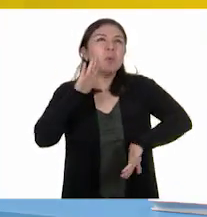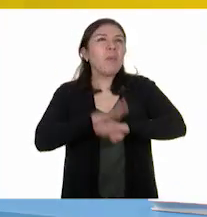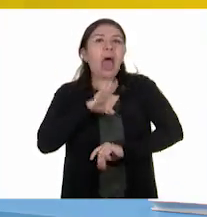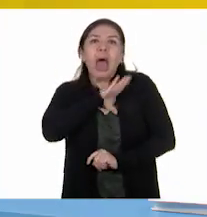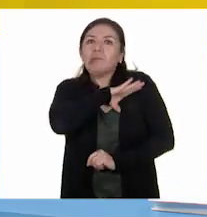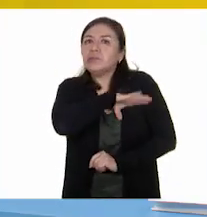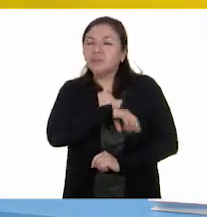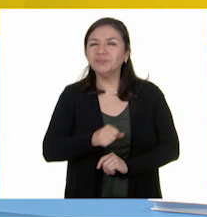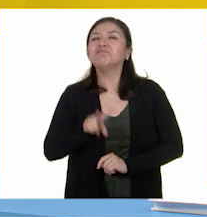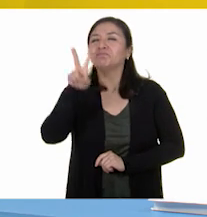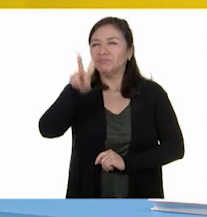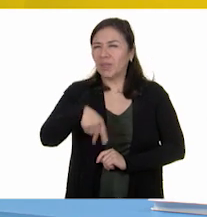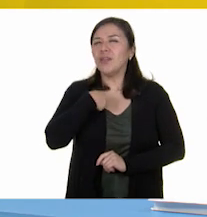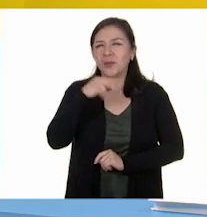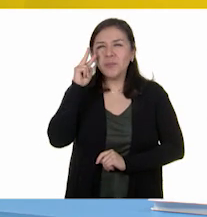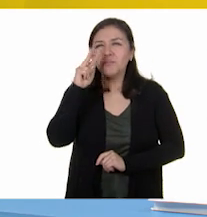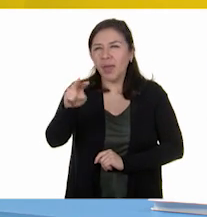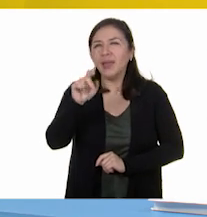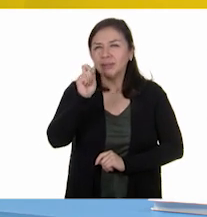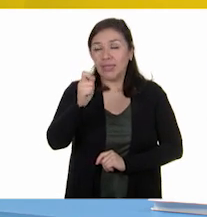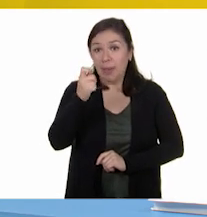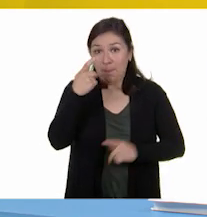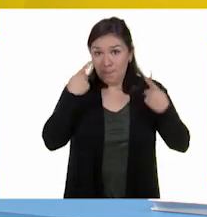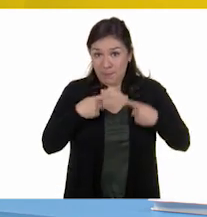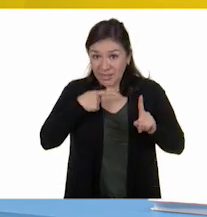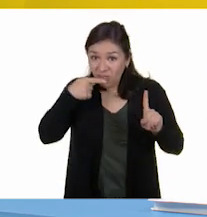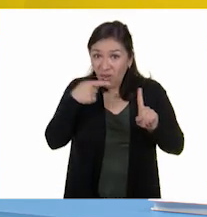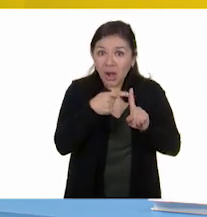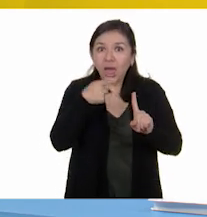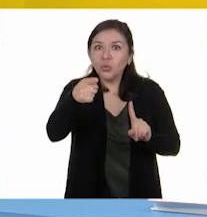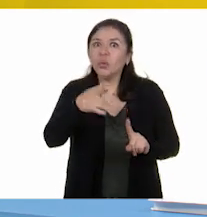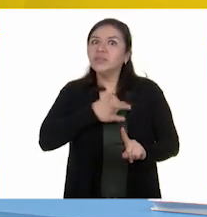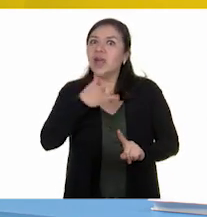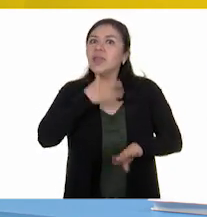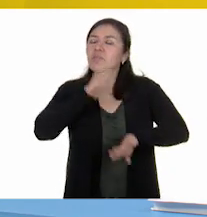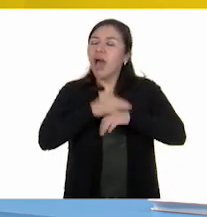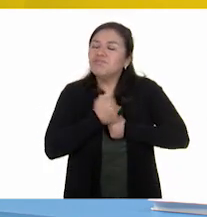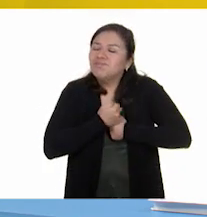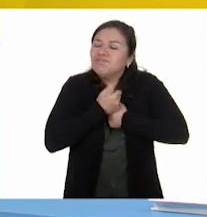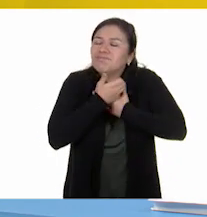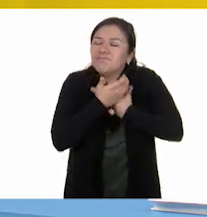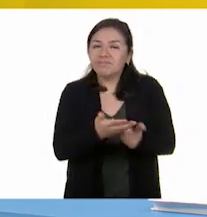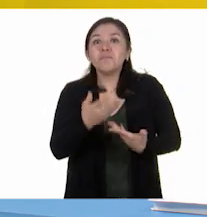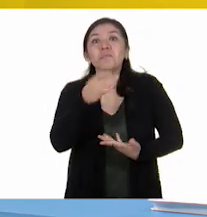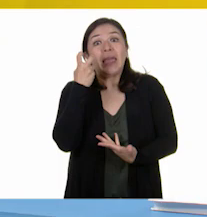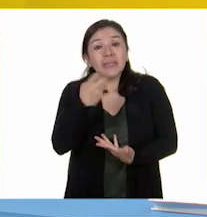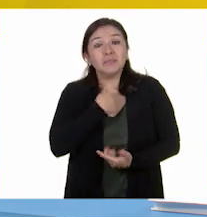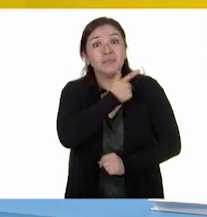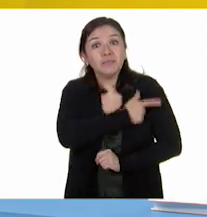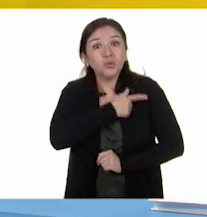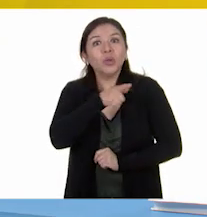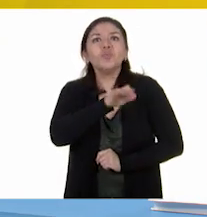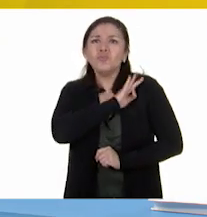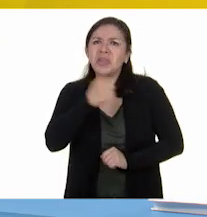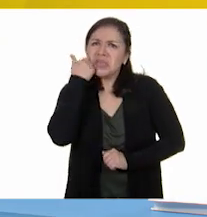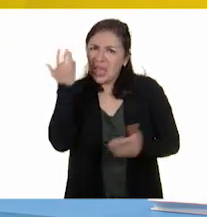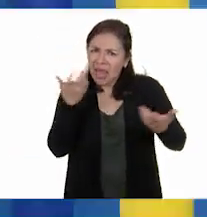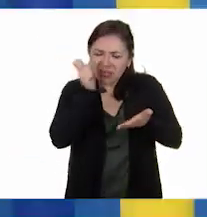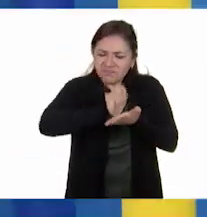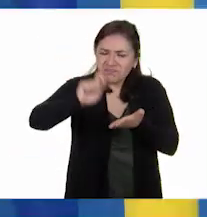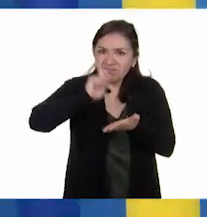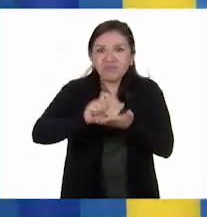María, fíjate que me doy cuenta que de verdad este personaje te ha inspirado bastante y lo que más me da gusto es que te hayas animado a